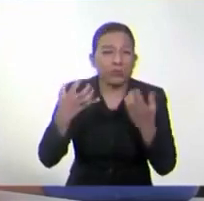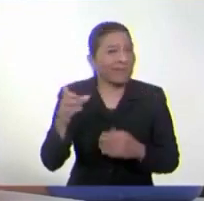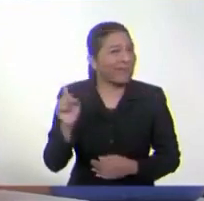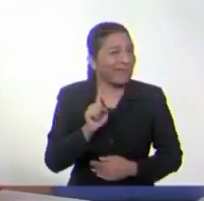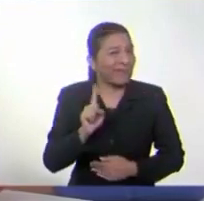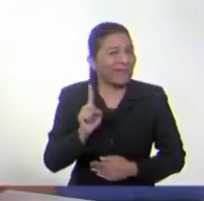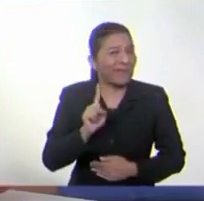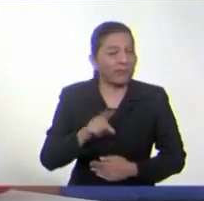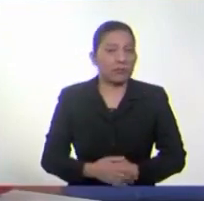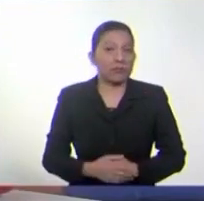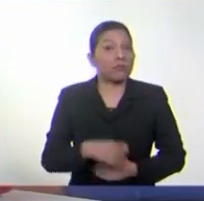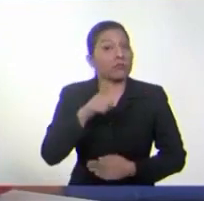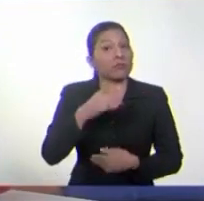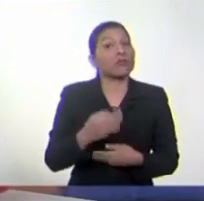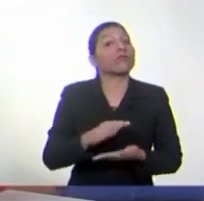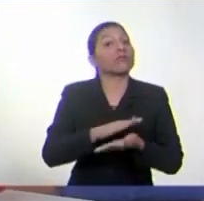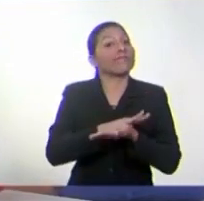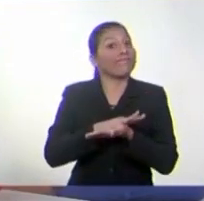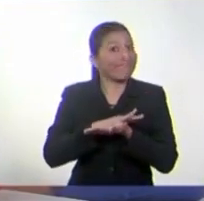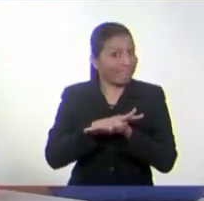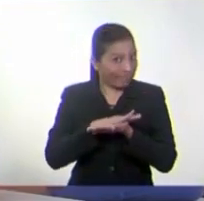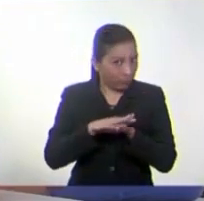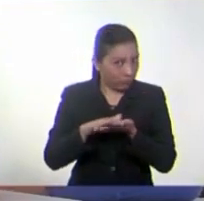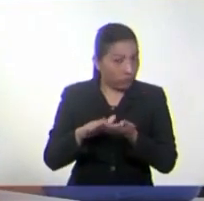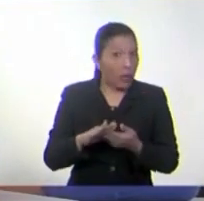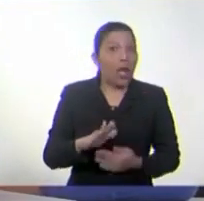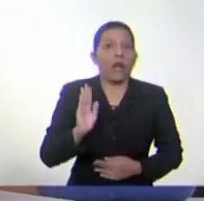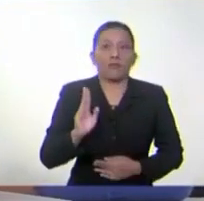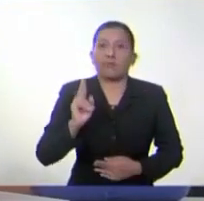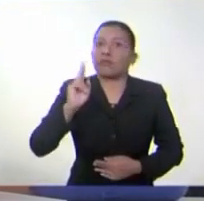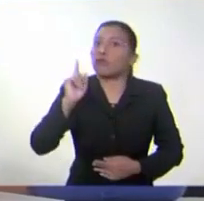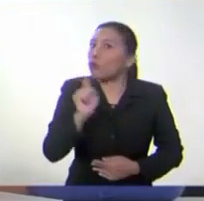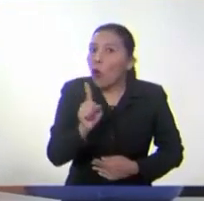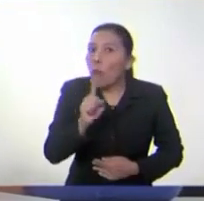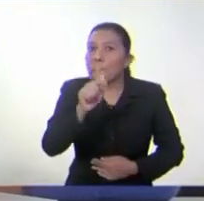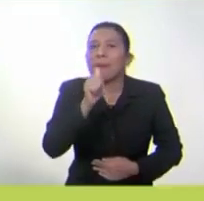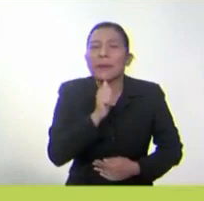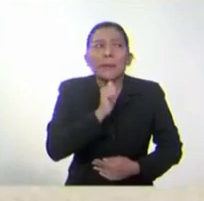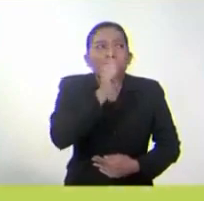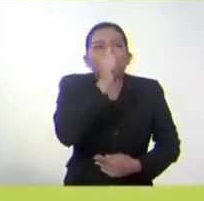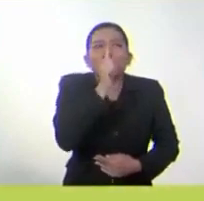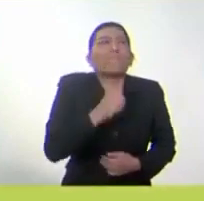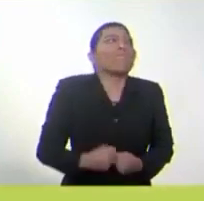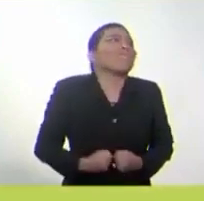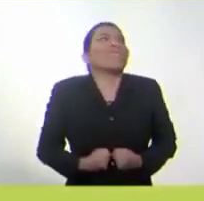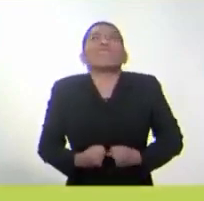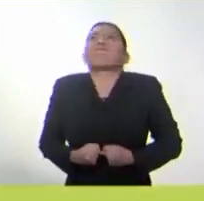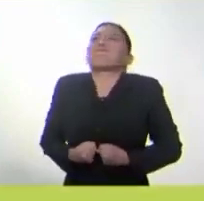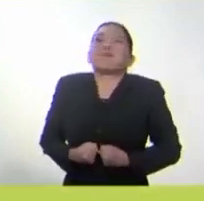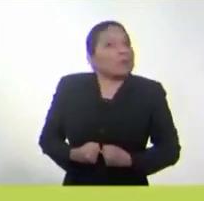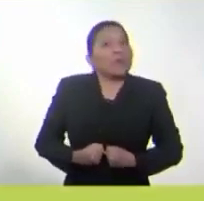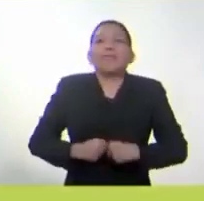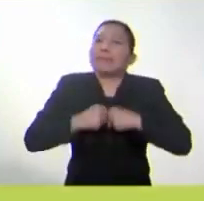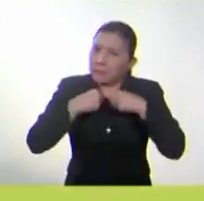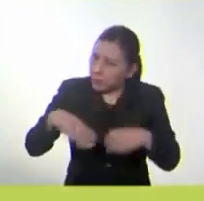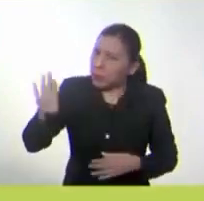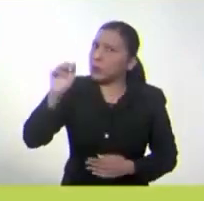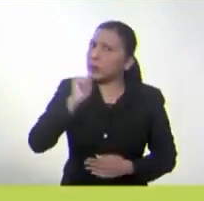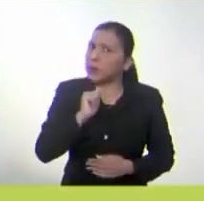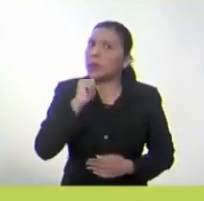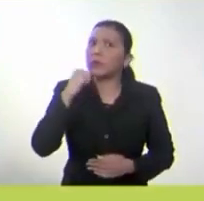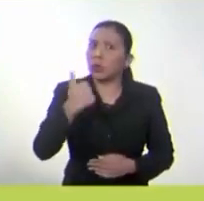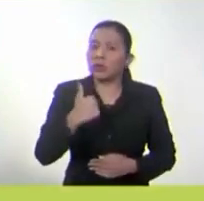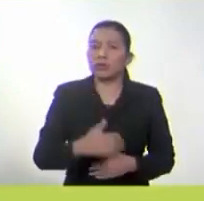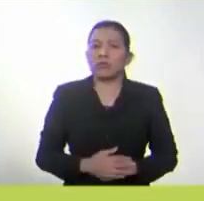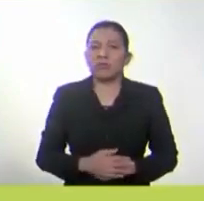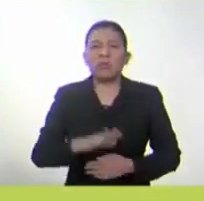higiénicos y no retener la orina más de lo necesario. ¿Qué es la orina? La orina es un